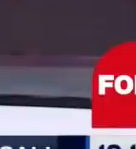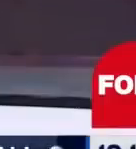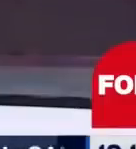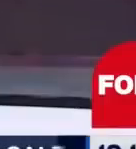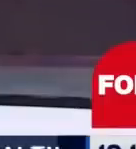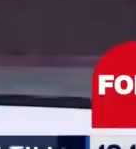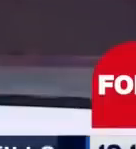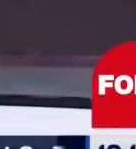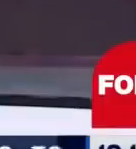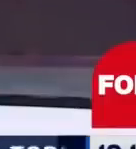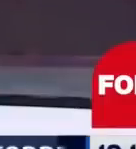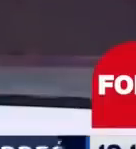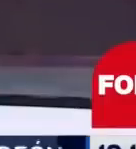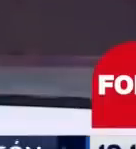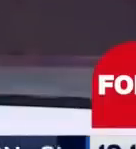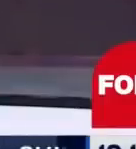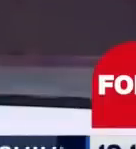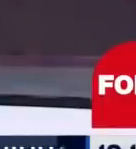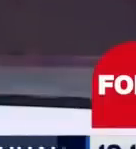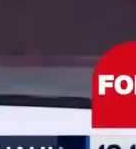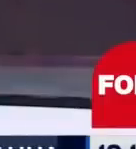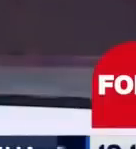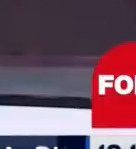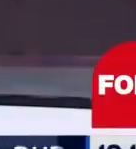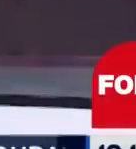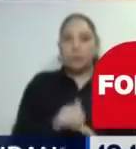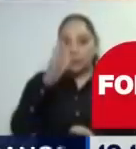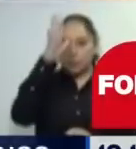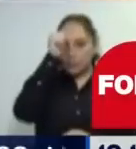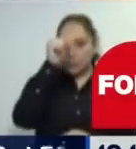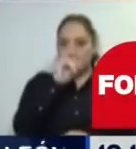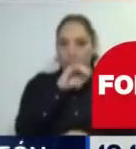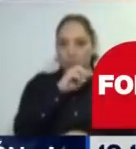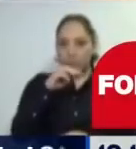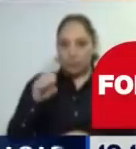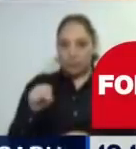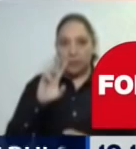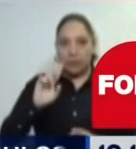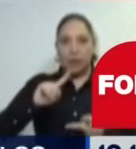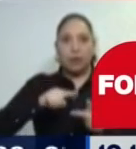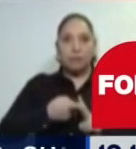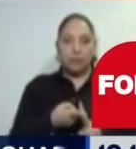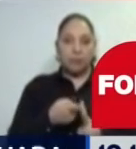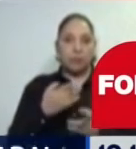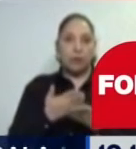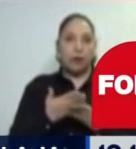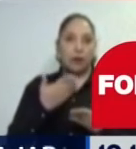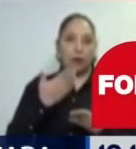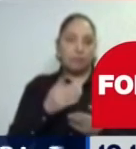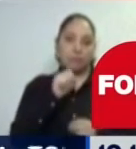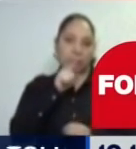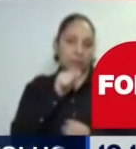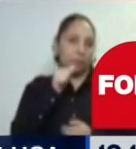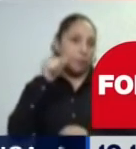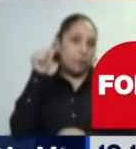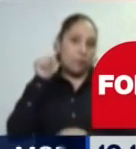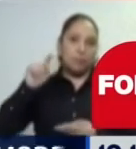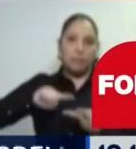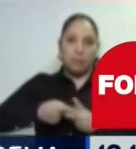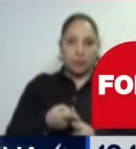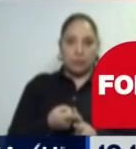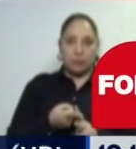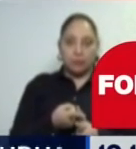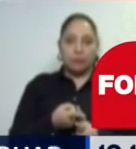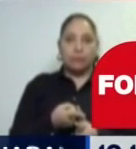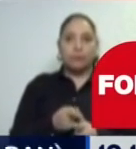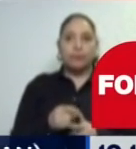La jefa de gobierno capitalino Claudia Sheinbaum reiteró esta mañana el llamado a no salir de casa si no es necesario. Esto para continuar